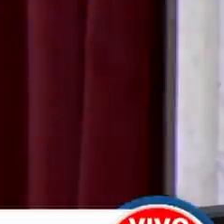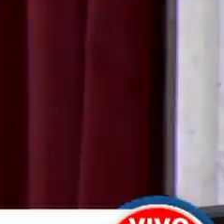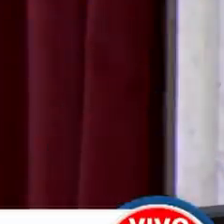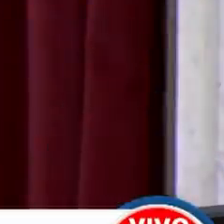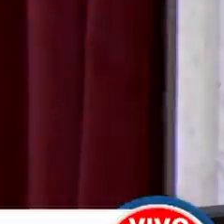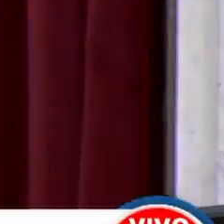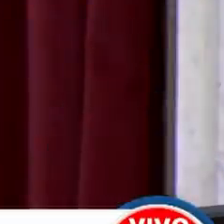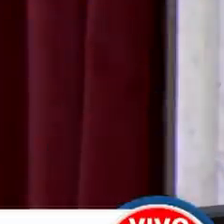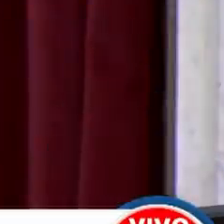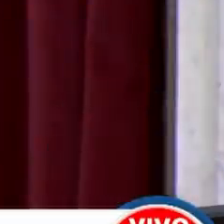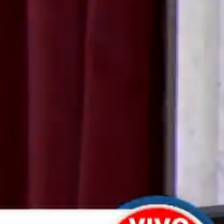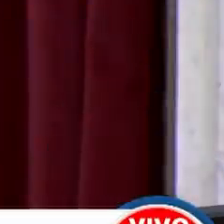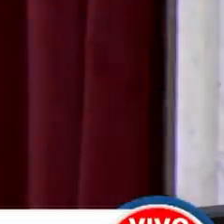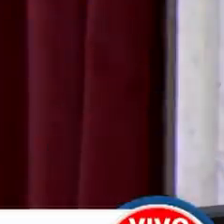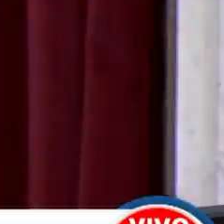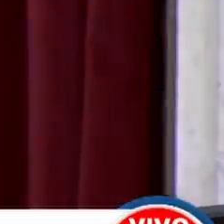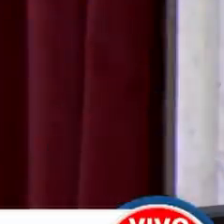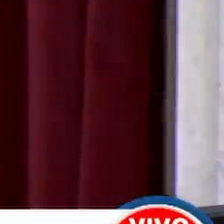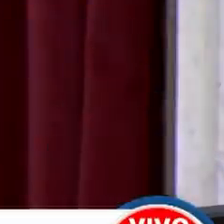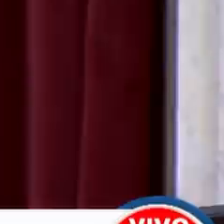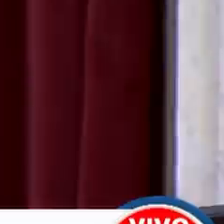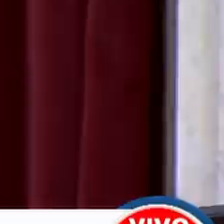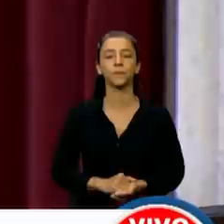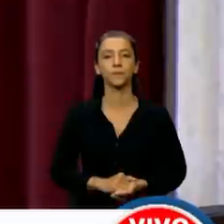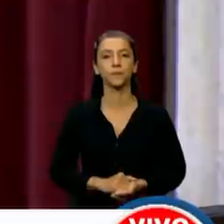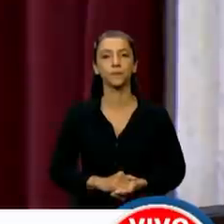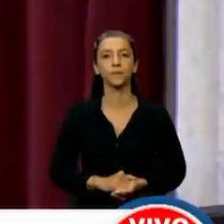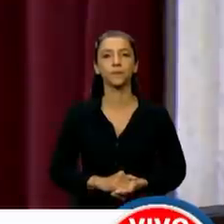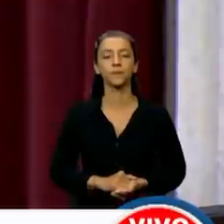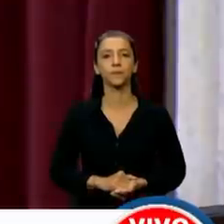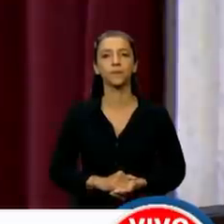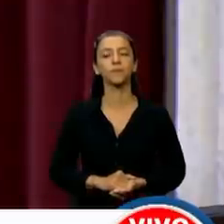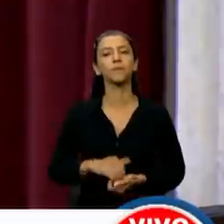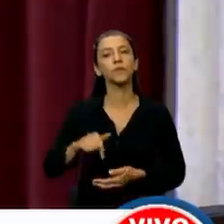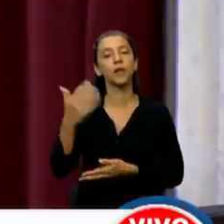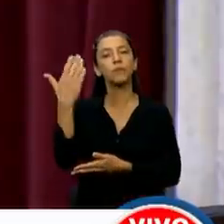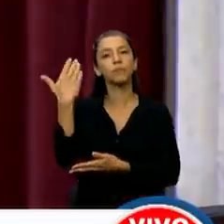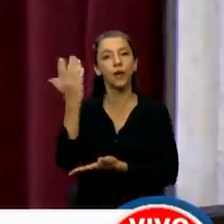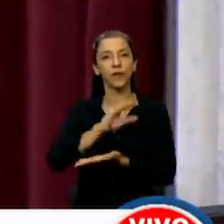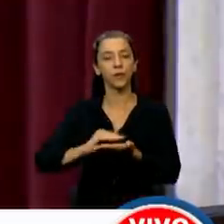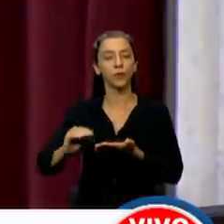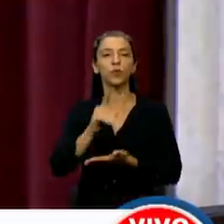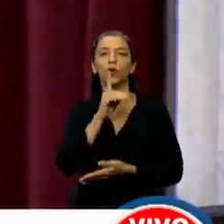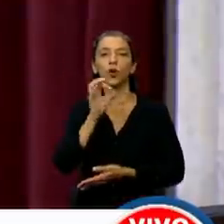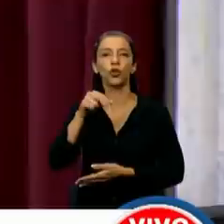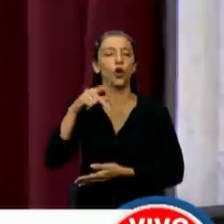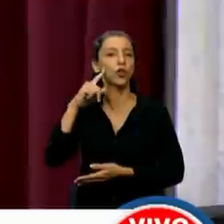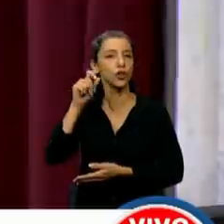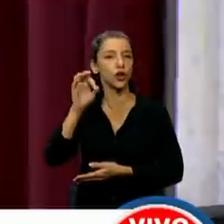le voy a dar la palabra al diputado por la provincia de santa fe eduardo toniolli tiene la palabra